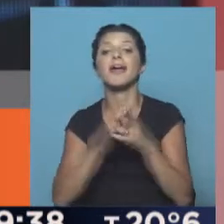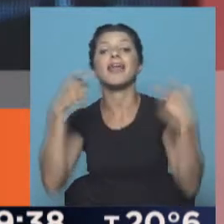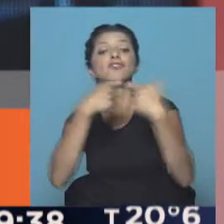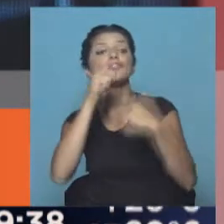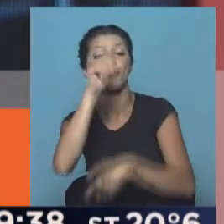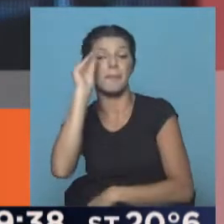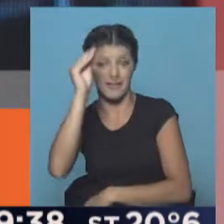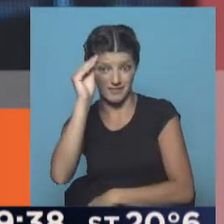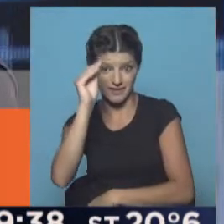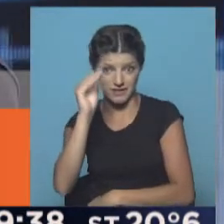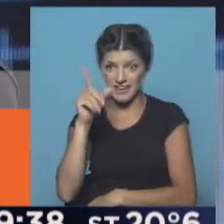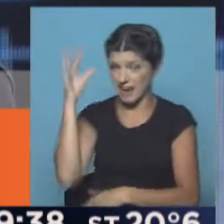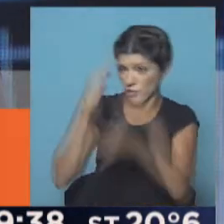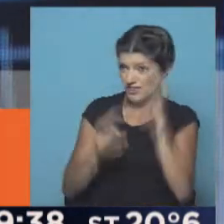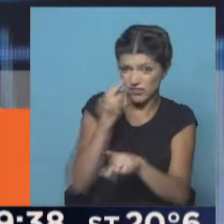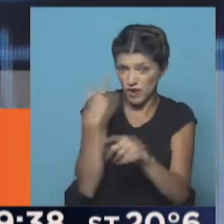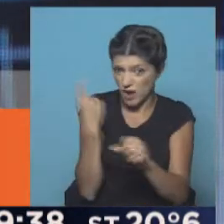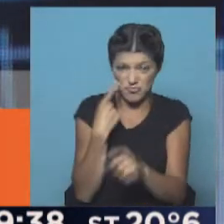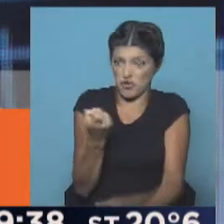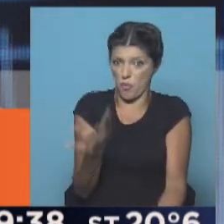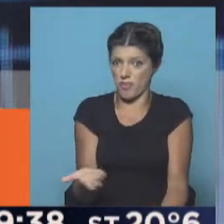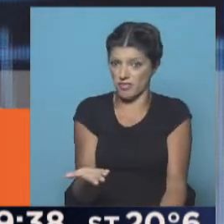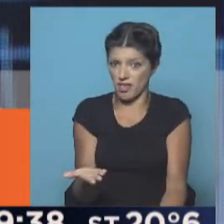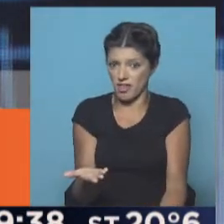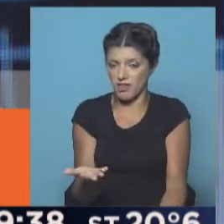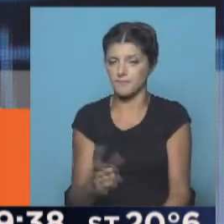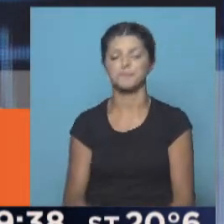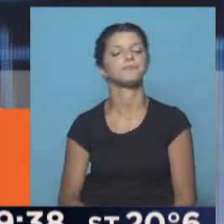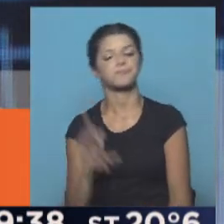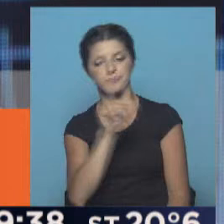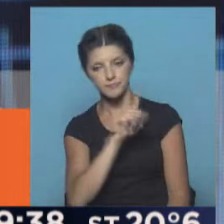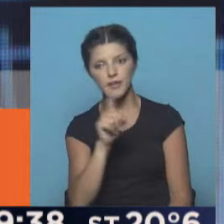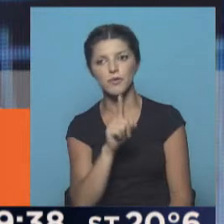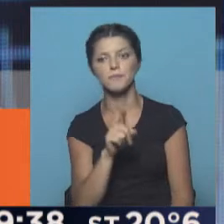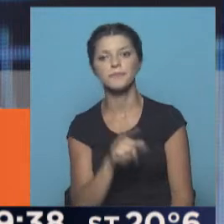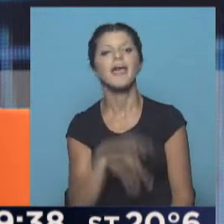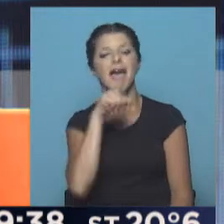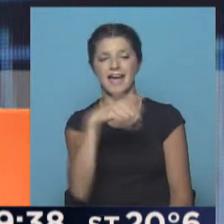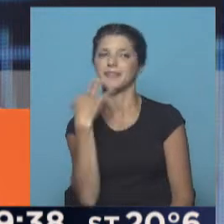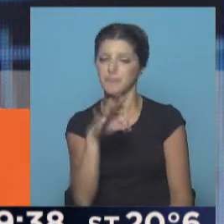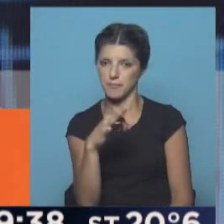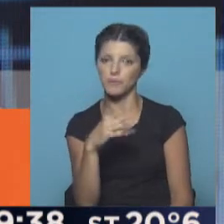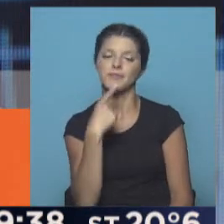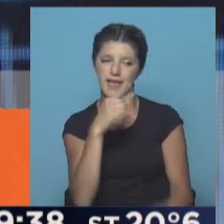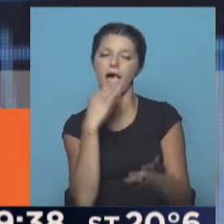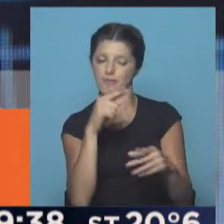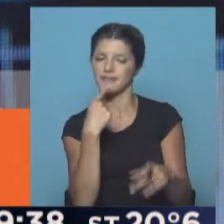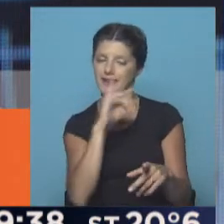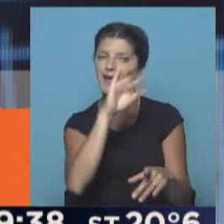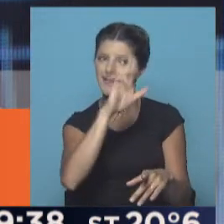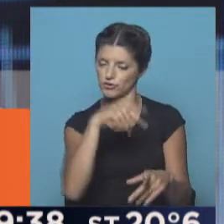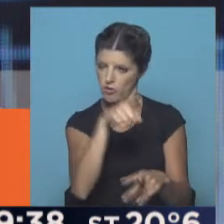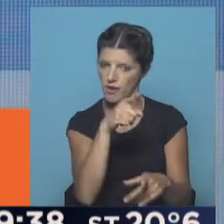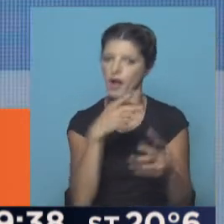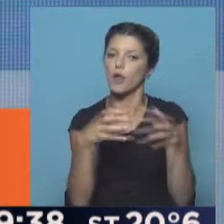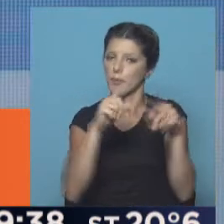detectó por sí sola todavía? No, porque la justicia, la verdad que ahí a la justicia que son bastante críticos, ahí le tenemos que dar la derecha. ¿Por qué? Porque para